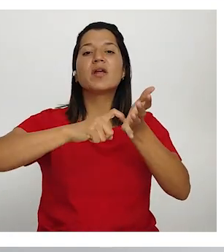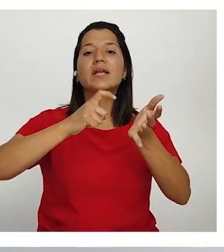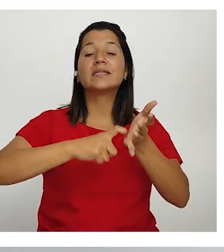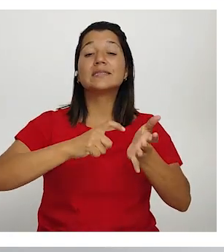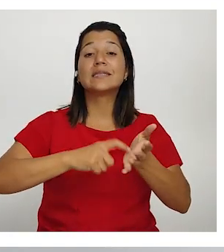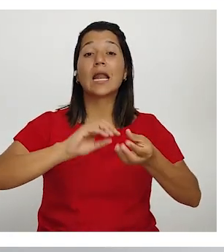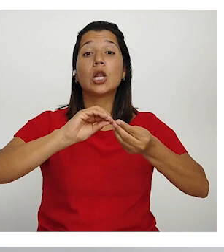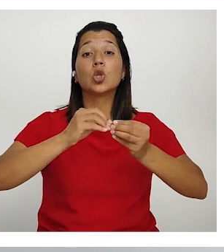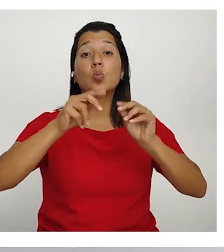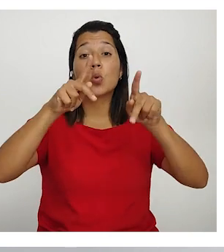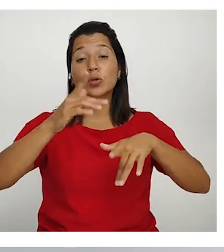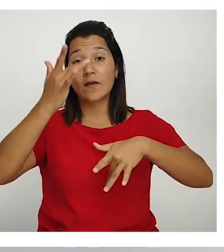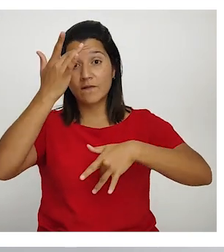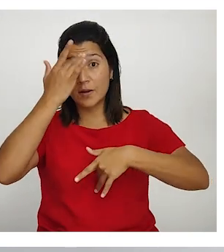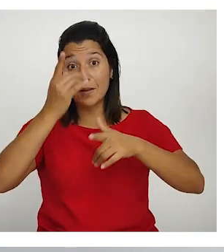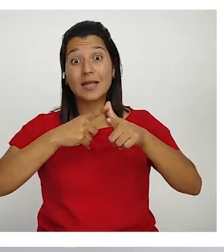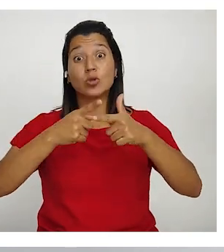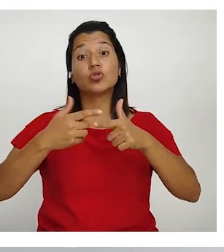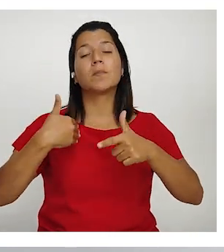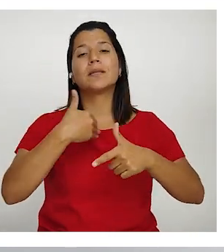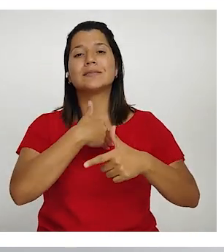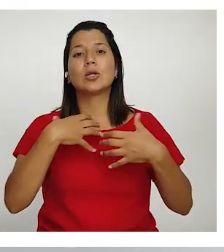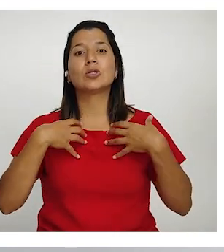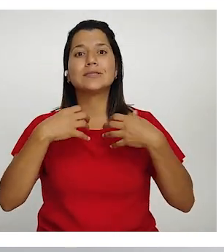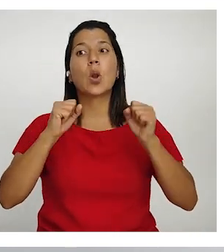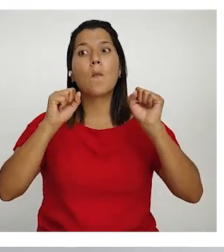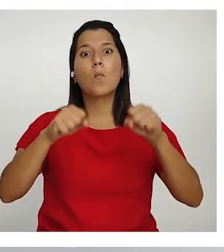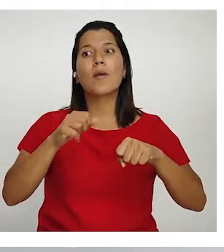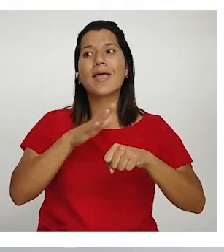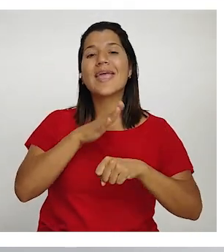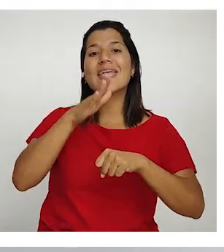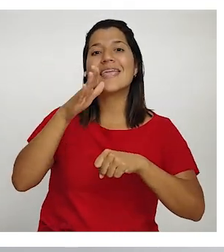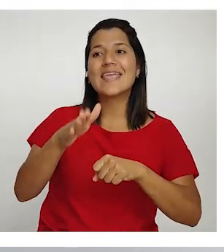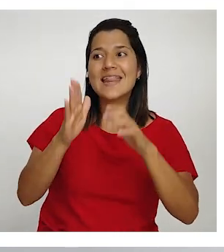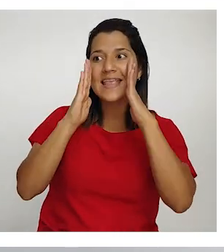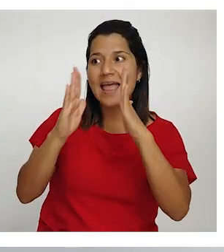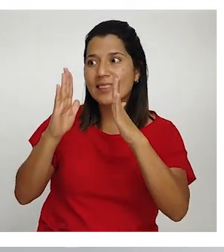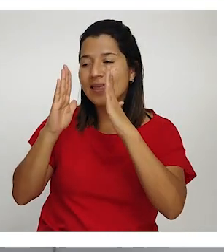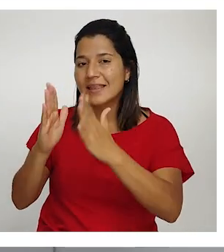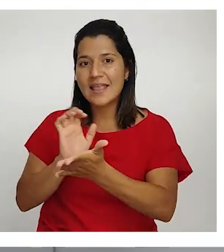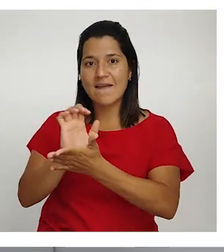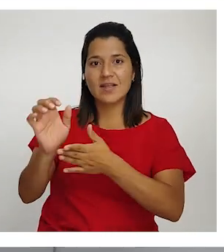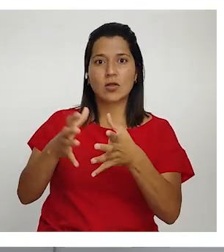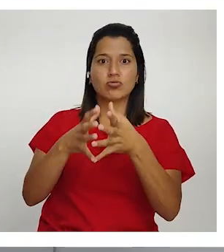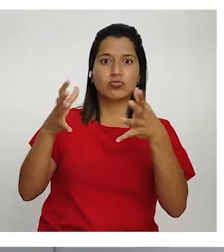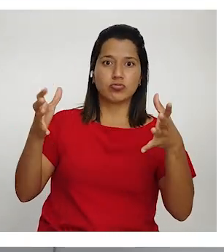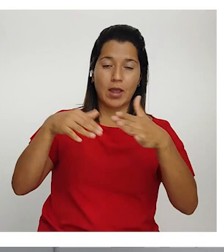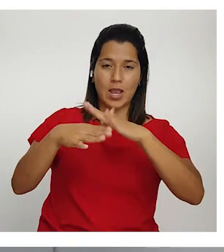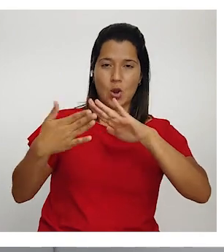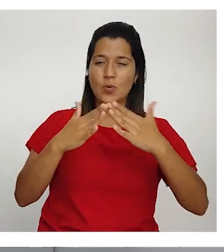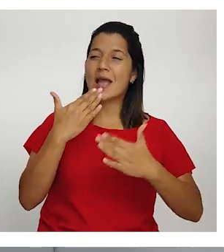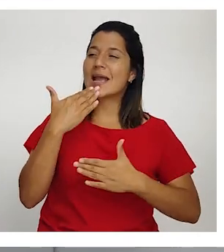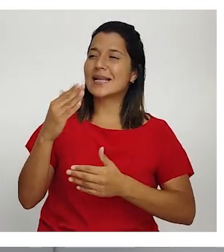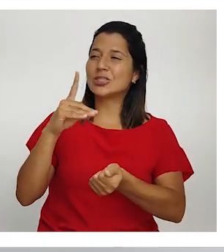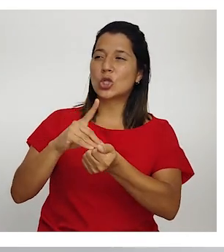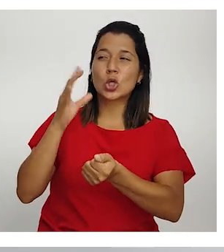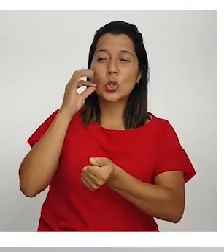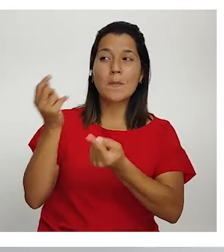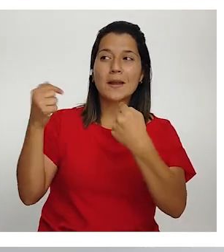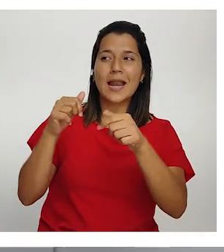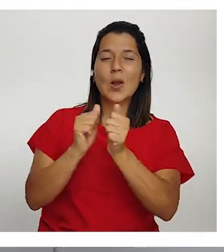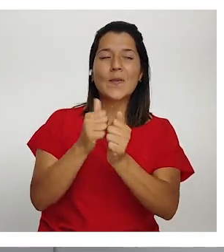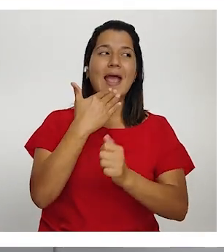de Salud va a poder acudir y actuar sobre un brote en las comunidades. Muchísimas gracias, doctora, por habernos acompañado. Muchas